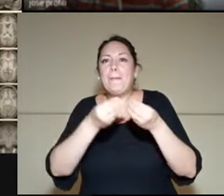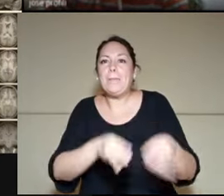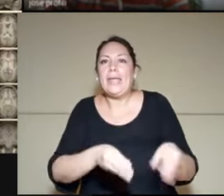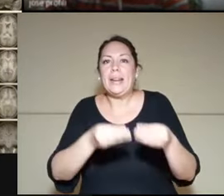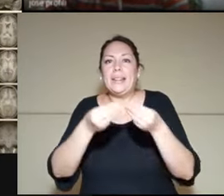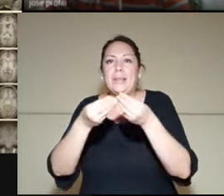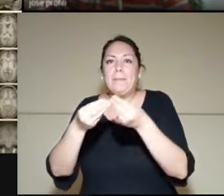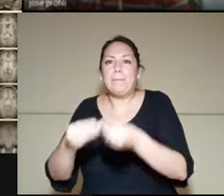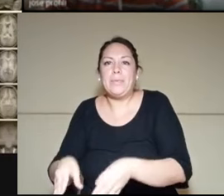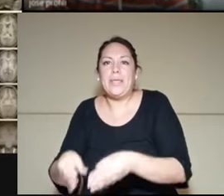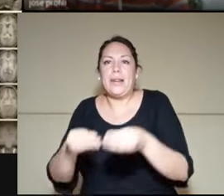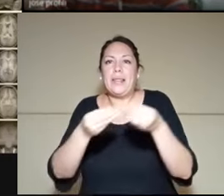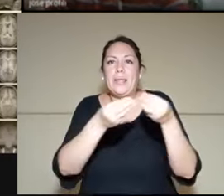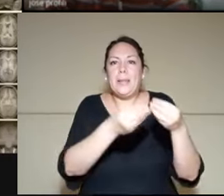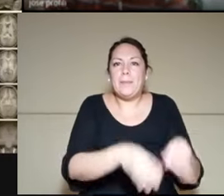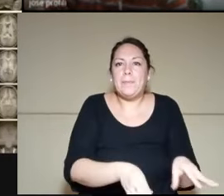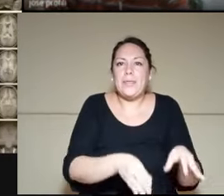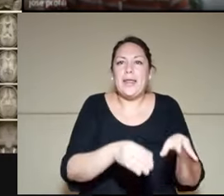perder el